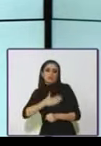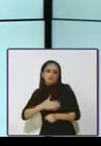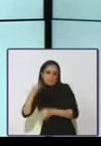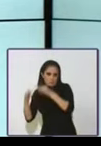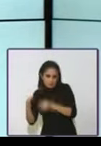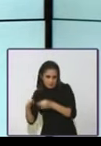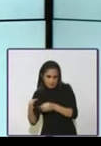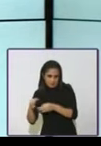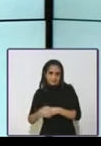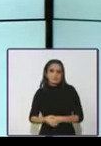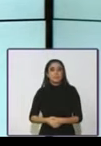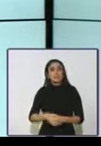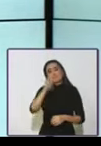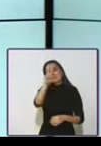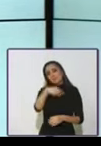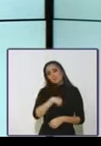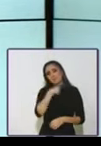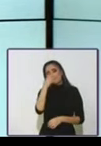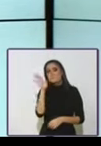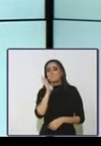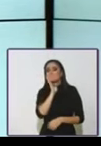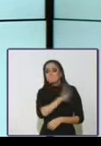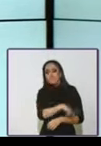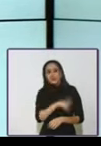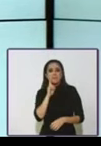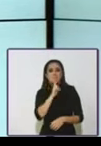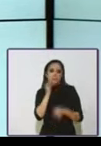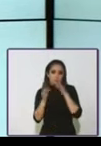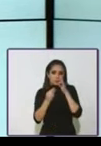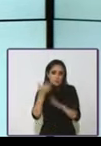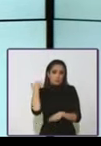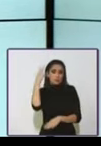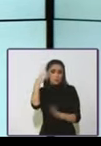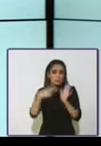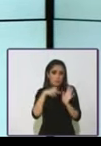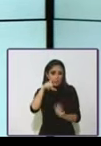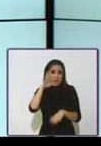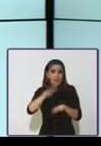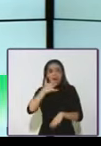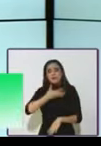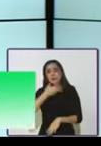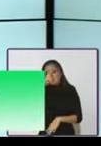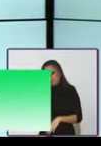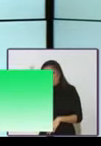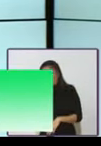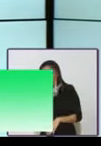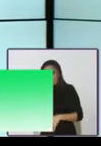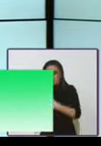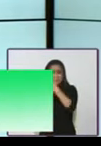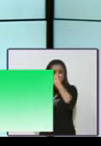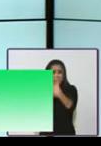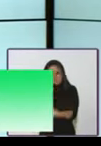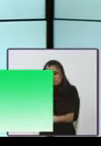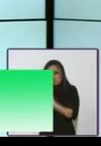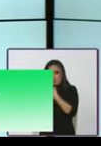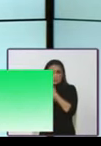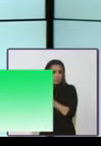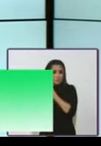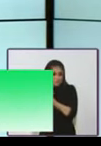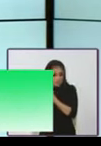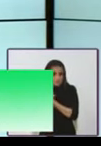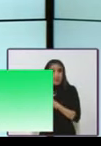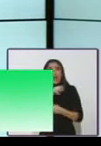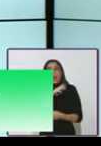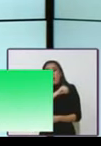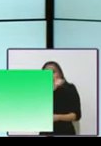Les tengo una pésima noticia. El 2017 fue el año más violento en la Ciudad de México de la historia. Y tengo otra